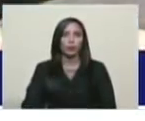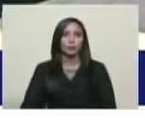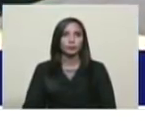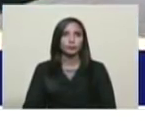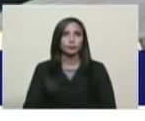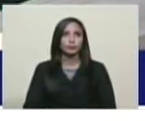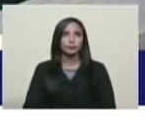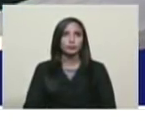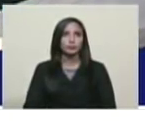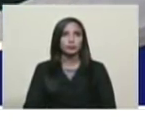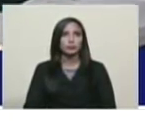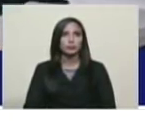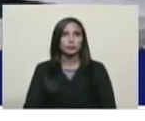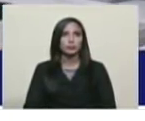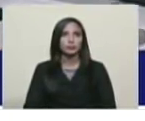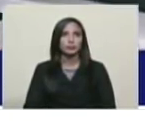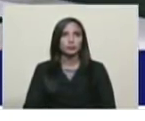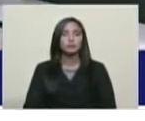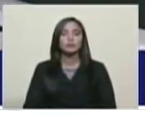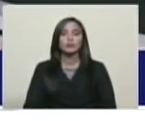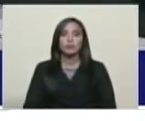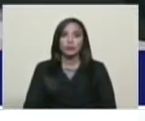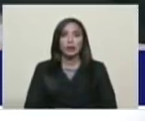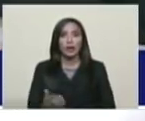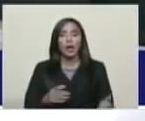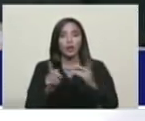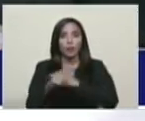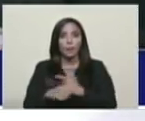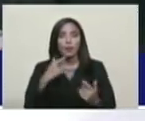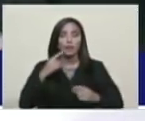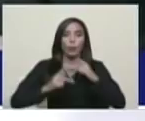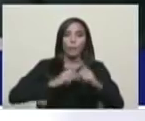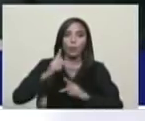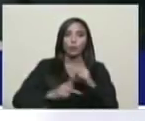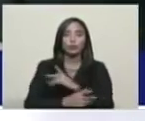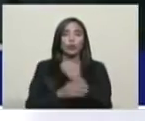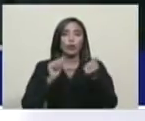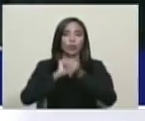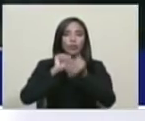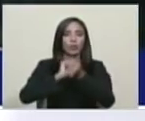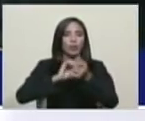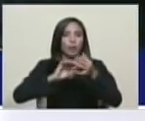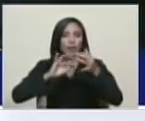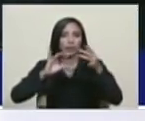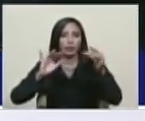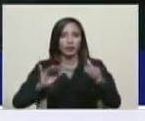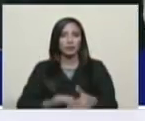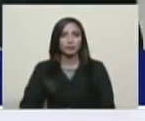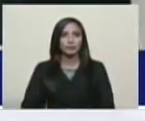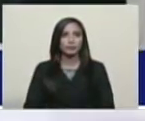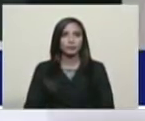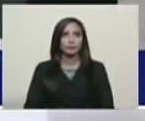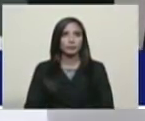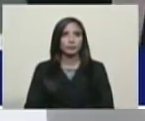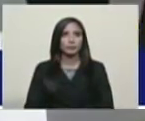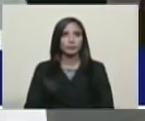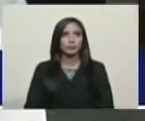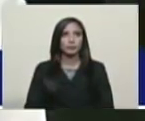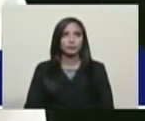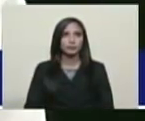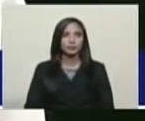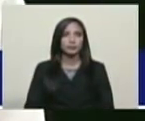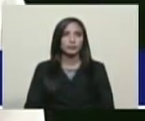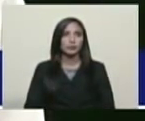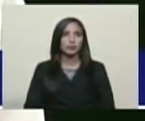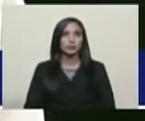Y 36 son alianzas para producir diamante. Este es otro aspecto, ministro Víctor